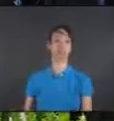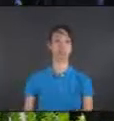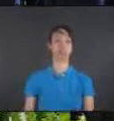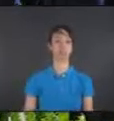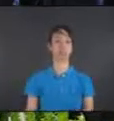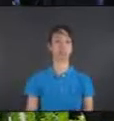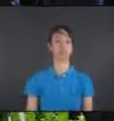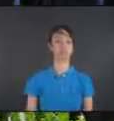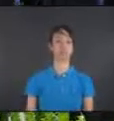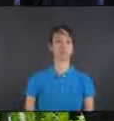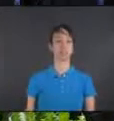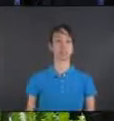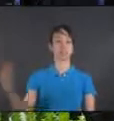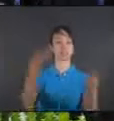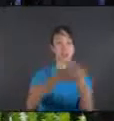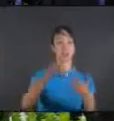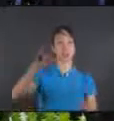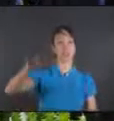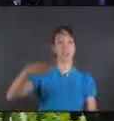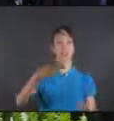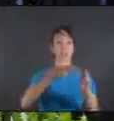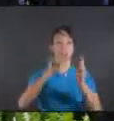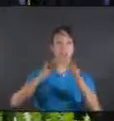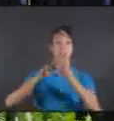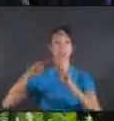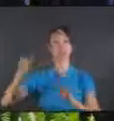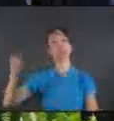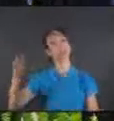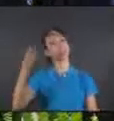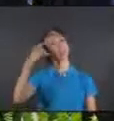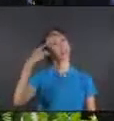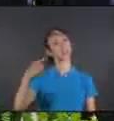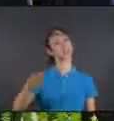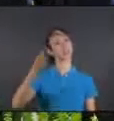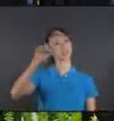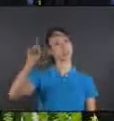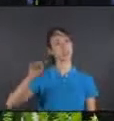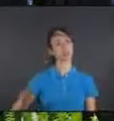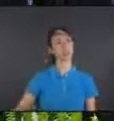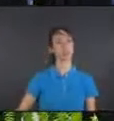la mano bondadosa de su Dios estaba con él. Ahí finalizo. ¿Salió de Babilonia qué día?